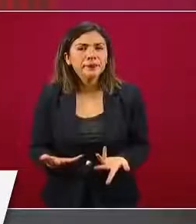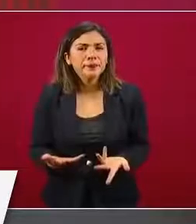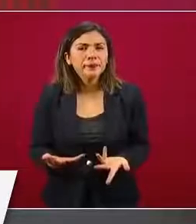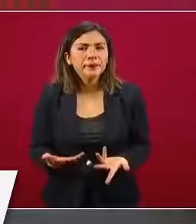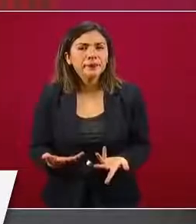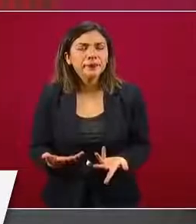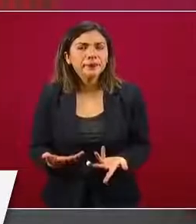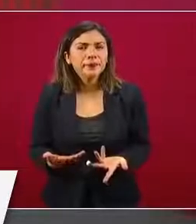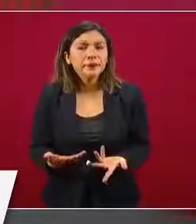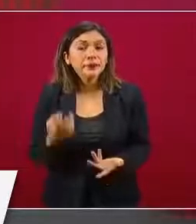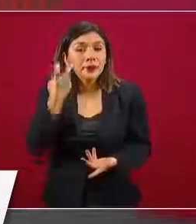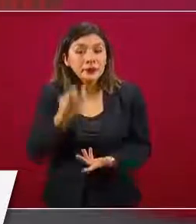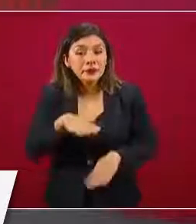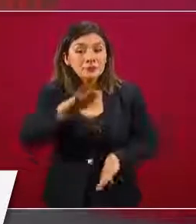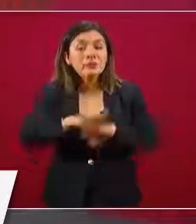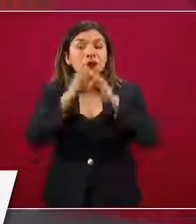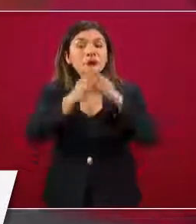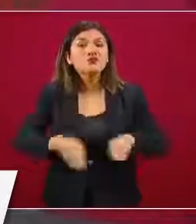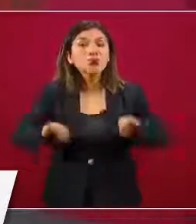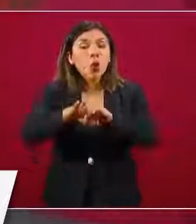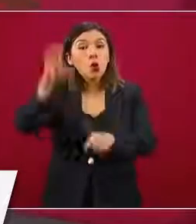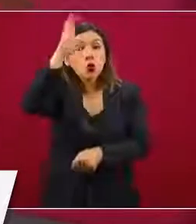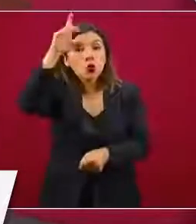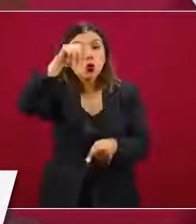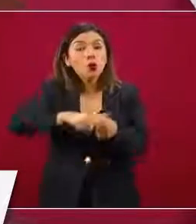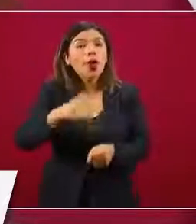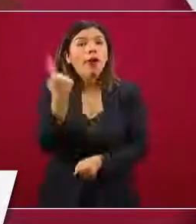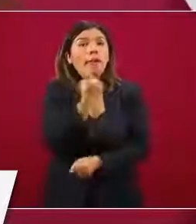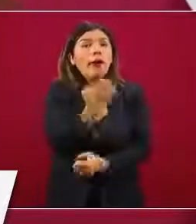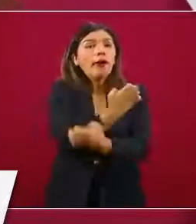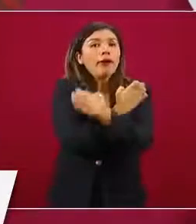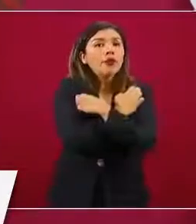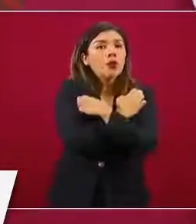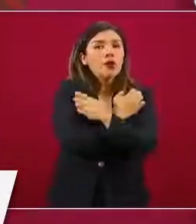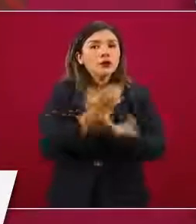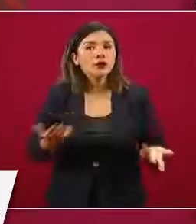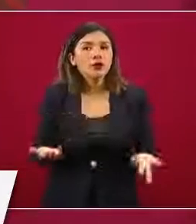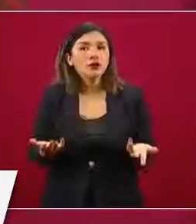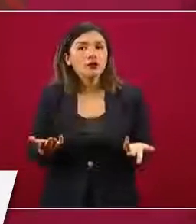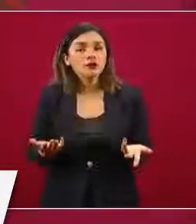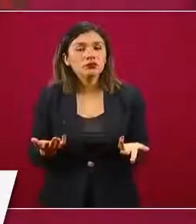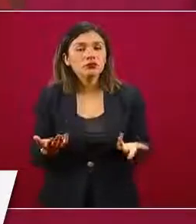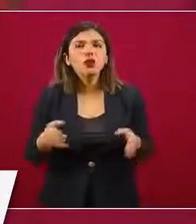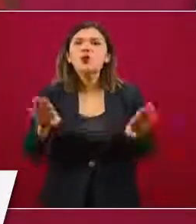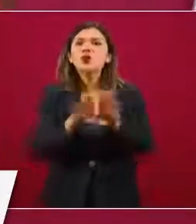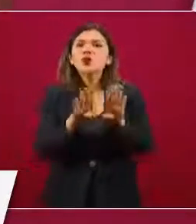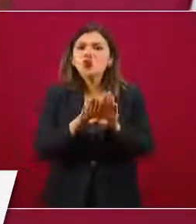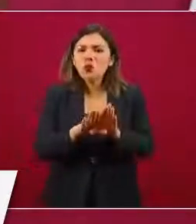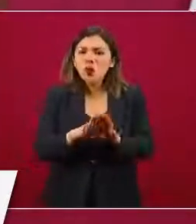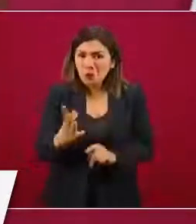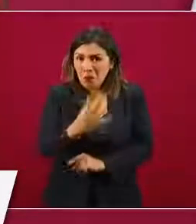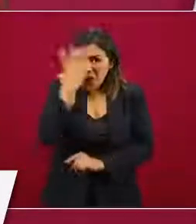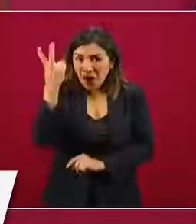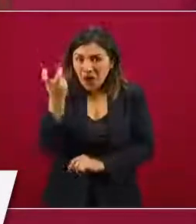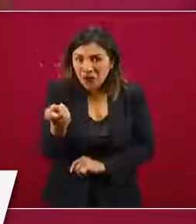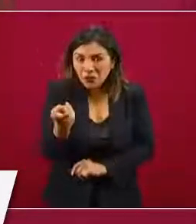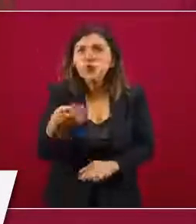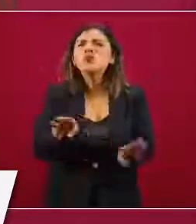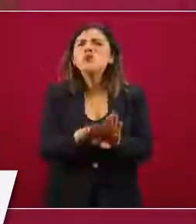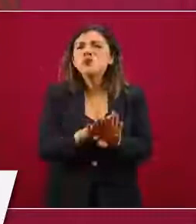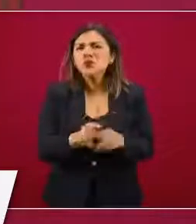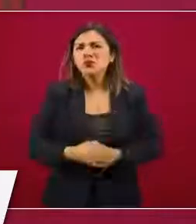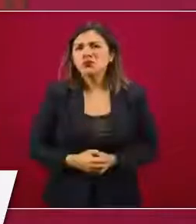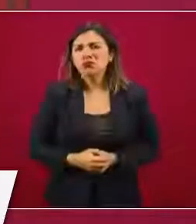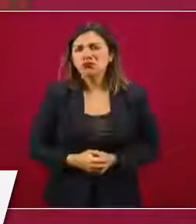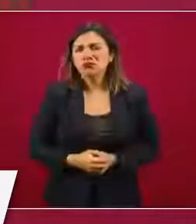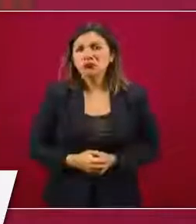y es más importante la cultura que la educación, ¿cómo avergonzarnos de eso? ¿Qué es